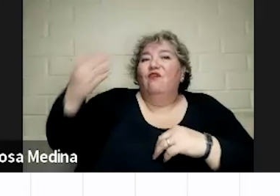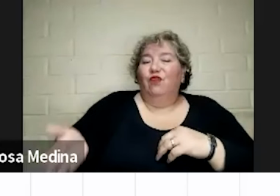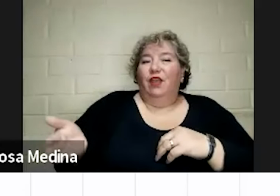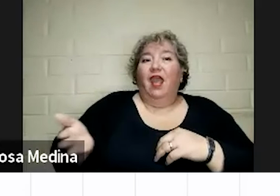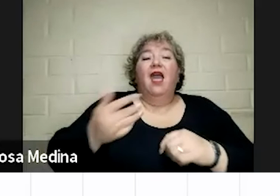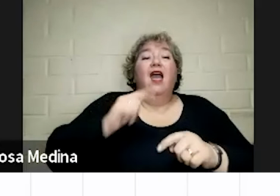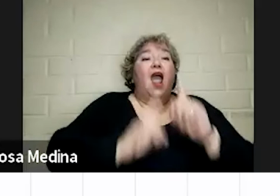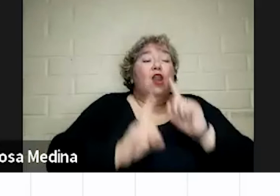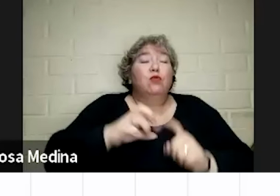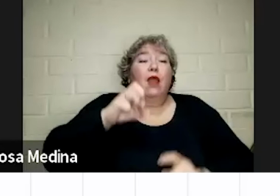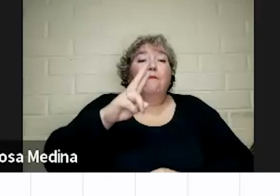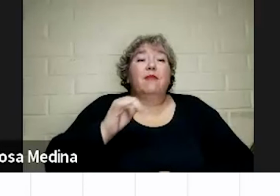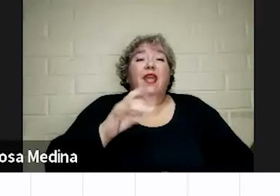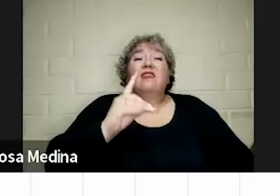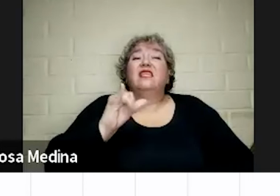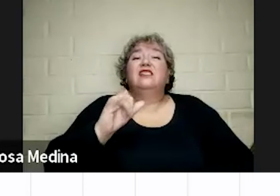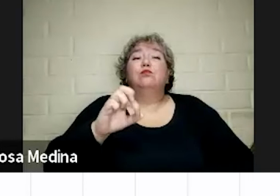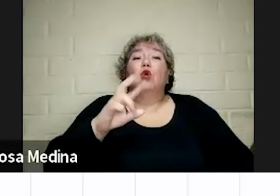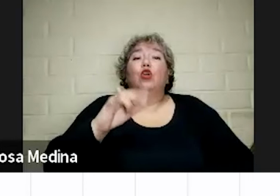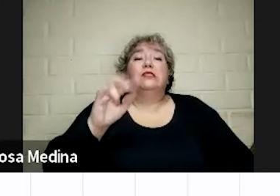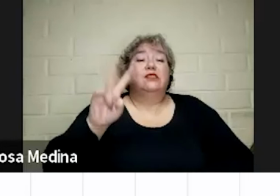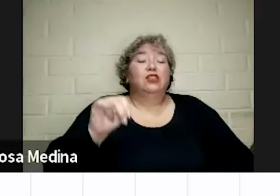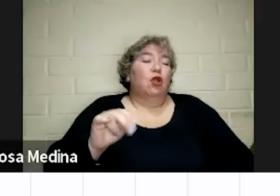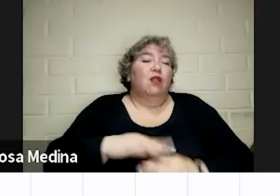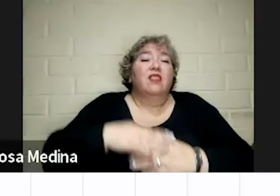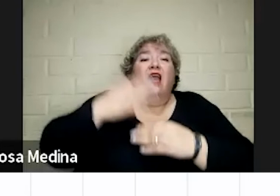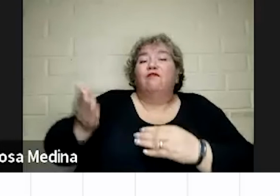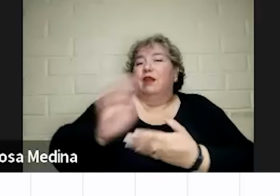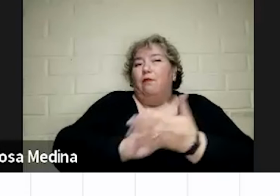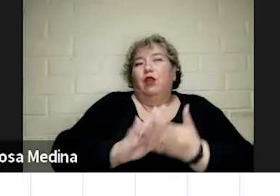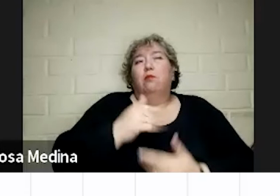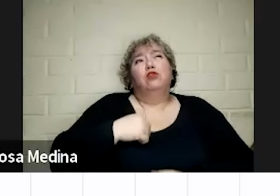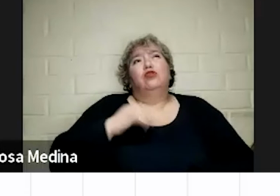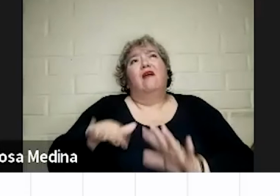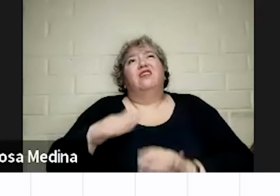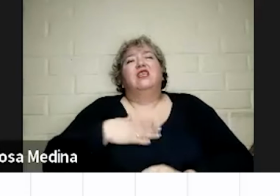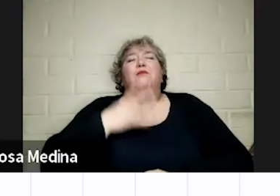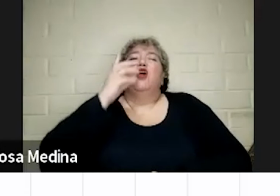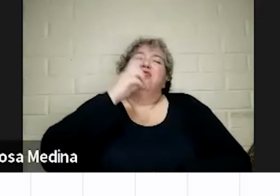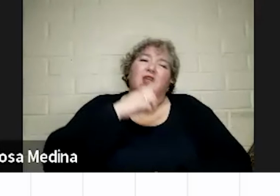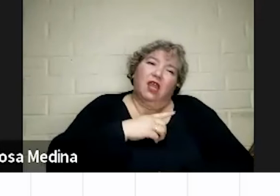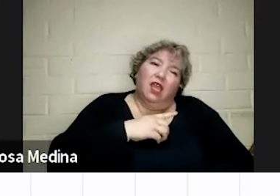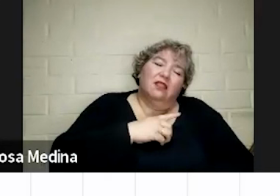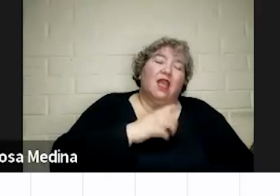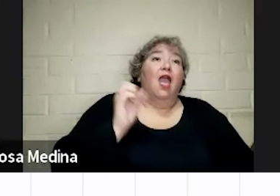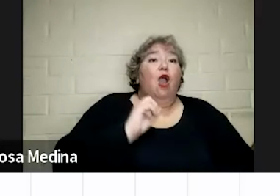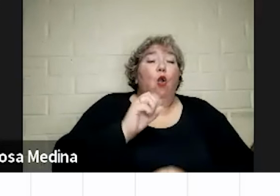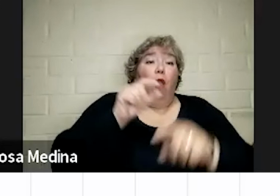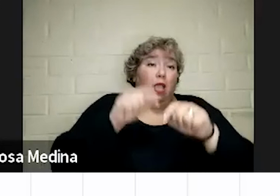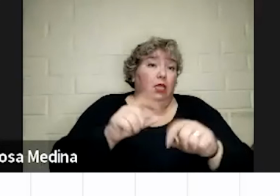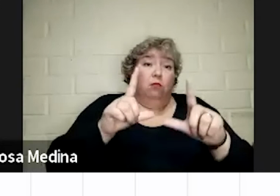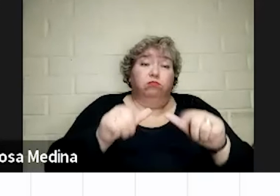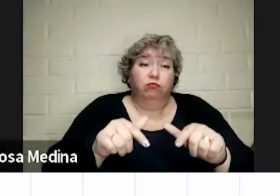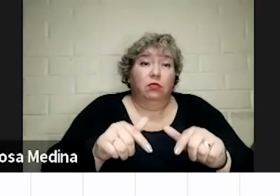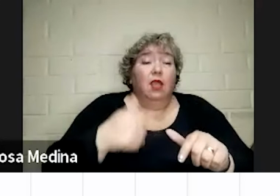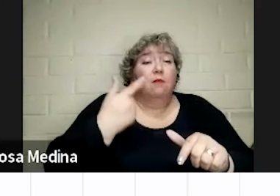predisposiciones internas serían, por ejemplo, si un día me siento triste, si a lo mejor estoy aquí en esta clase, pero en realidad estoy